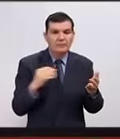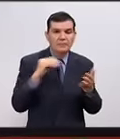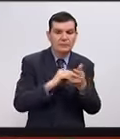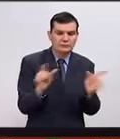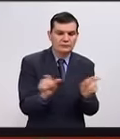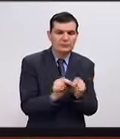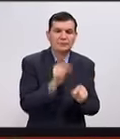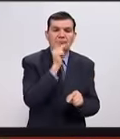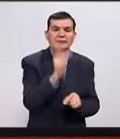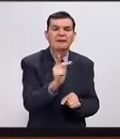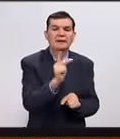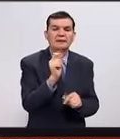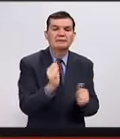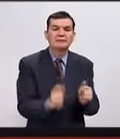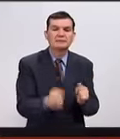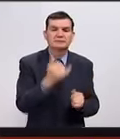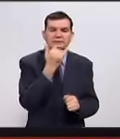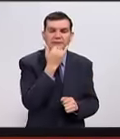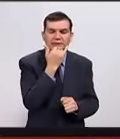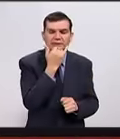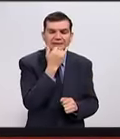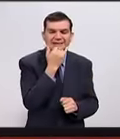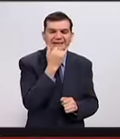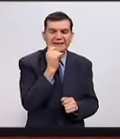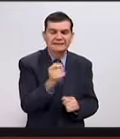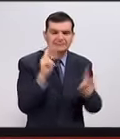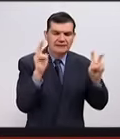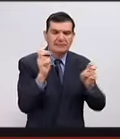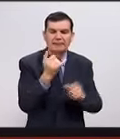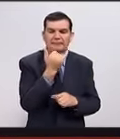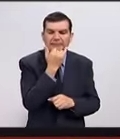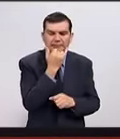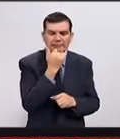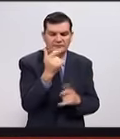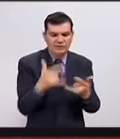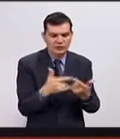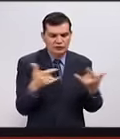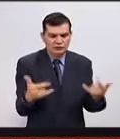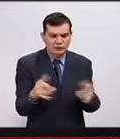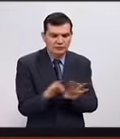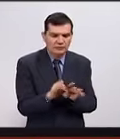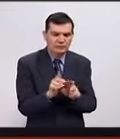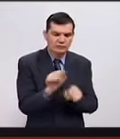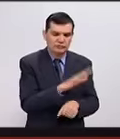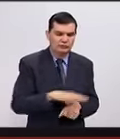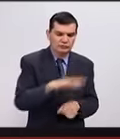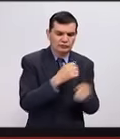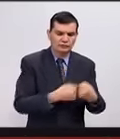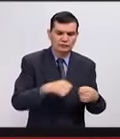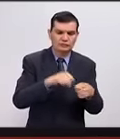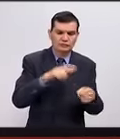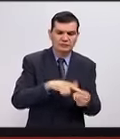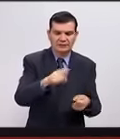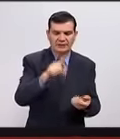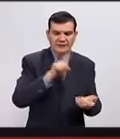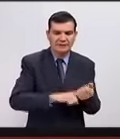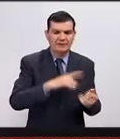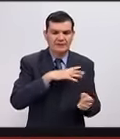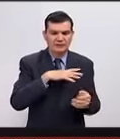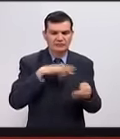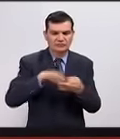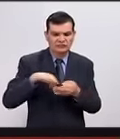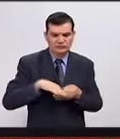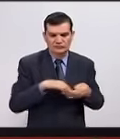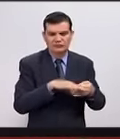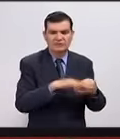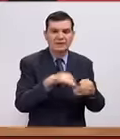resumir en una palabra Es sobre el perdón Es una historia digamos que es un drama Social es algo que encontramos muy común